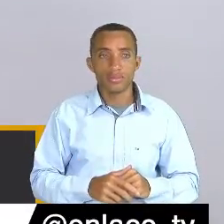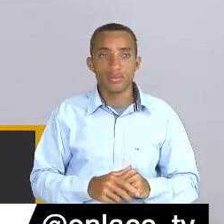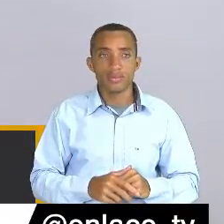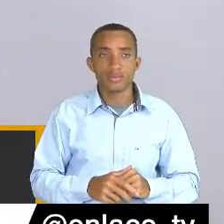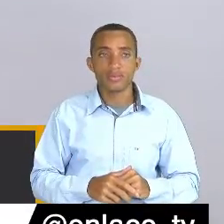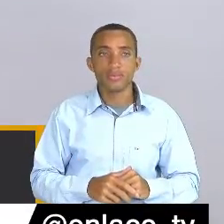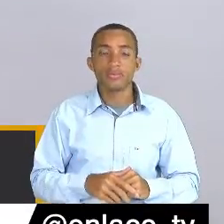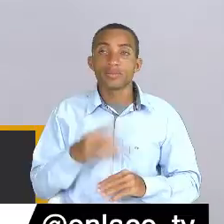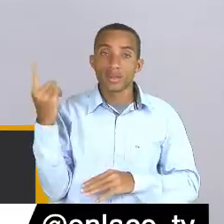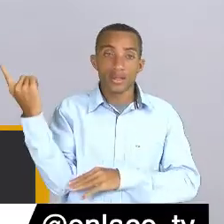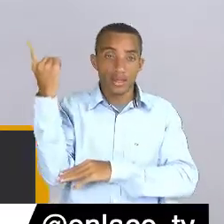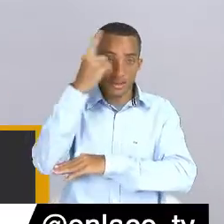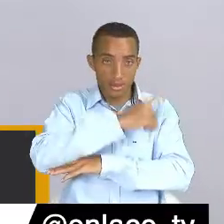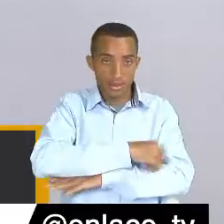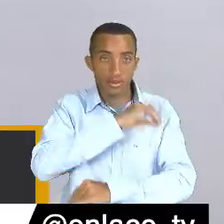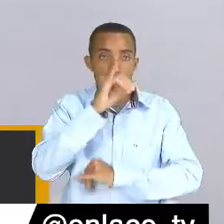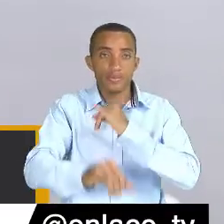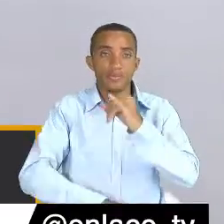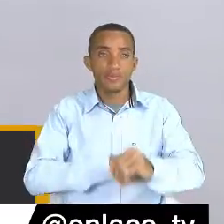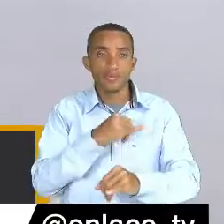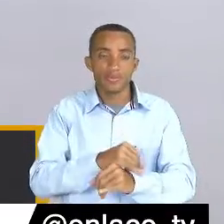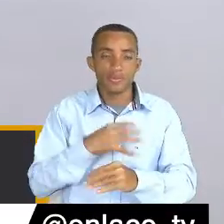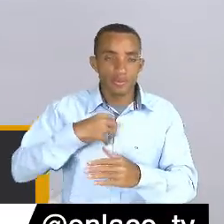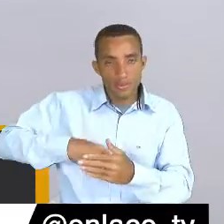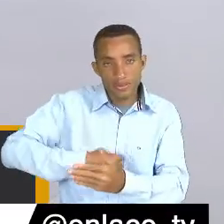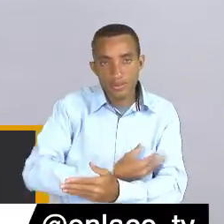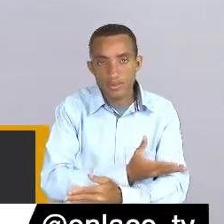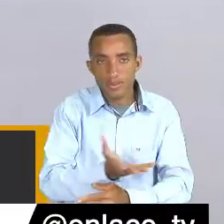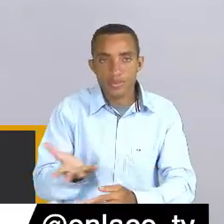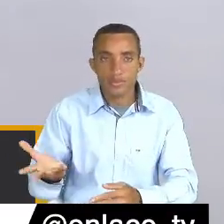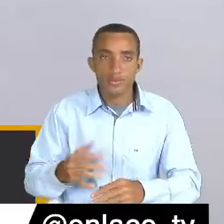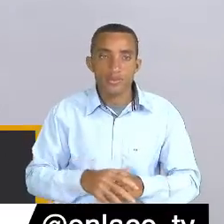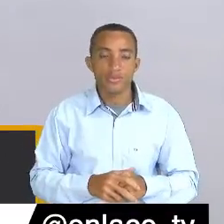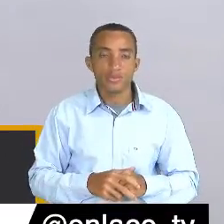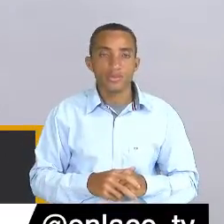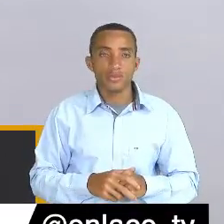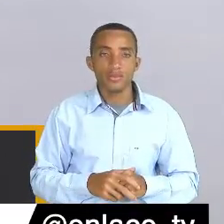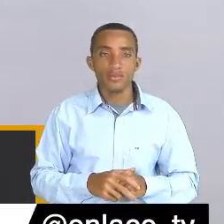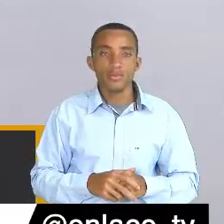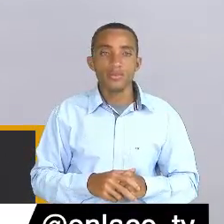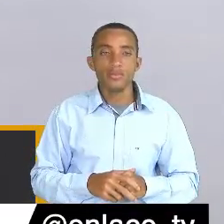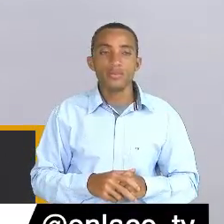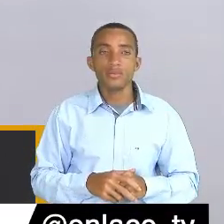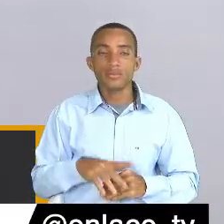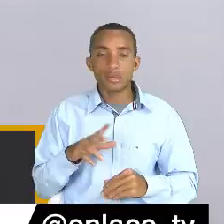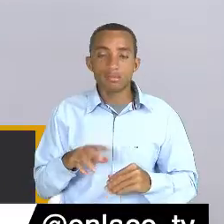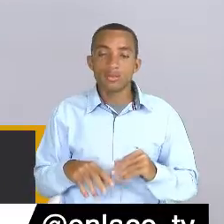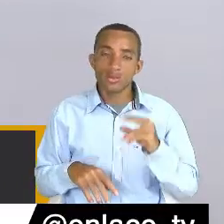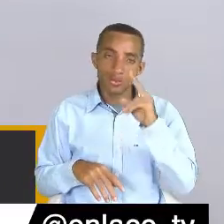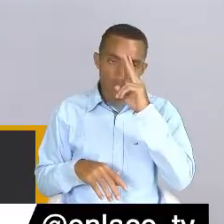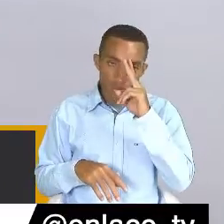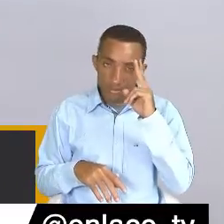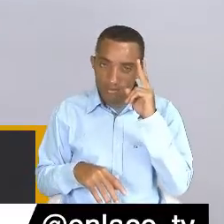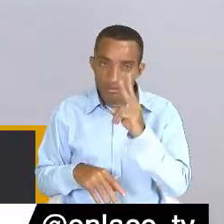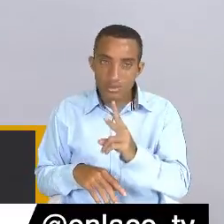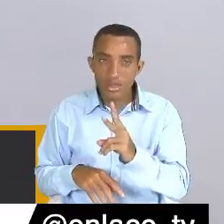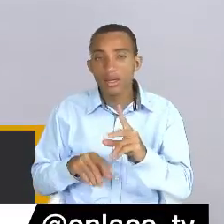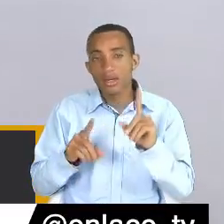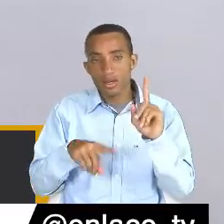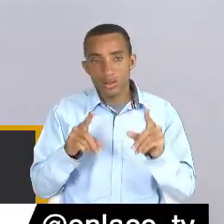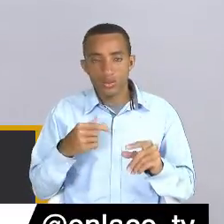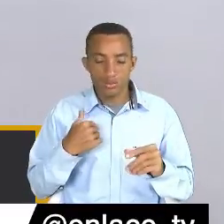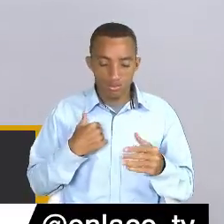que tiene el Día Internacional de la Poesía es precisamente que se haga un reconocimiento a quienes